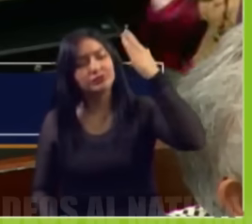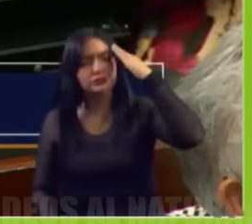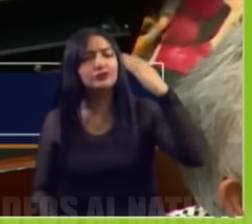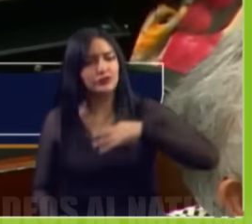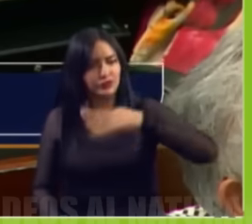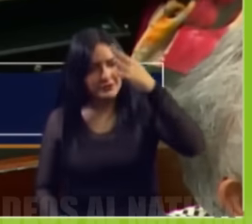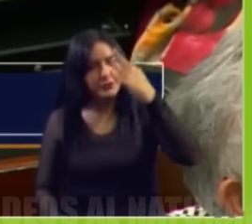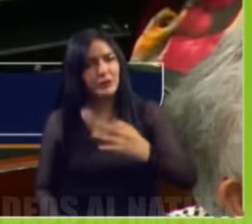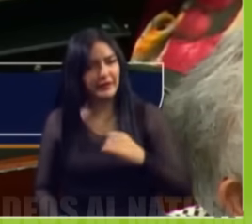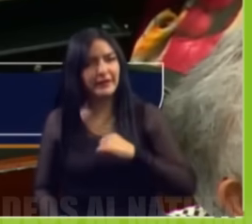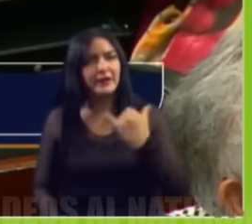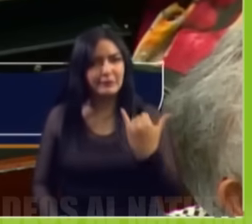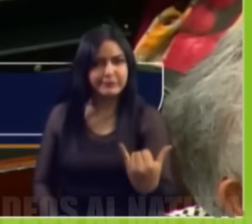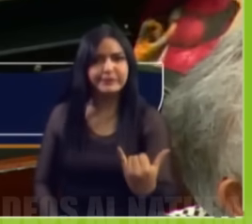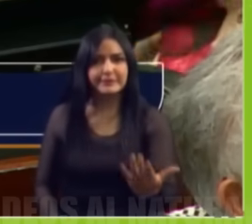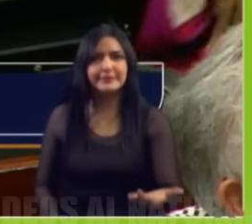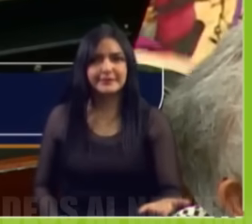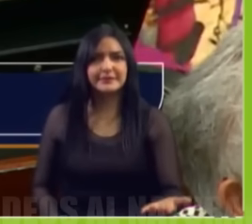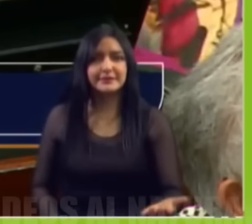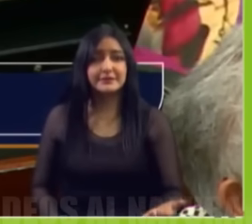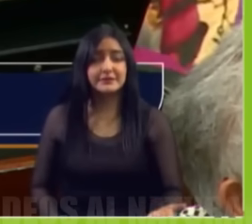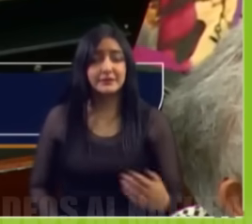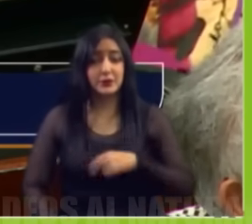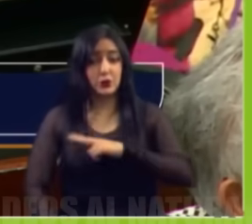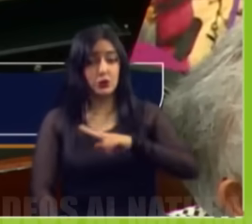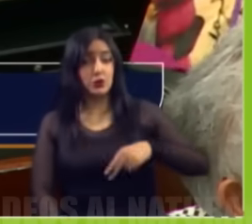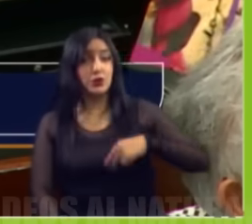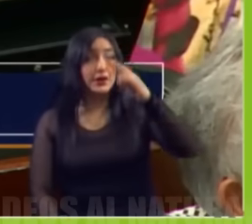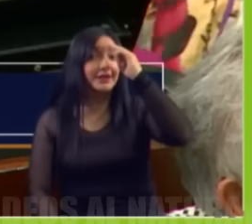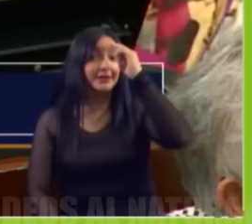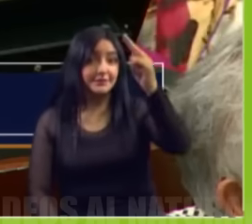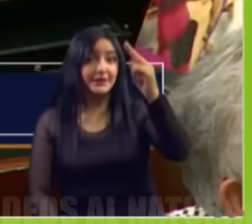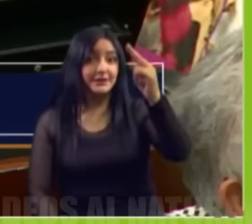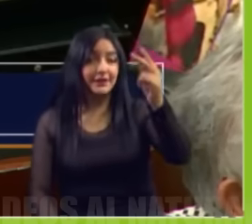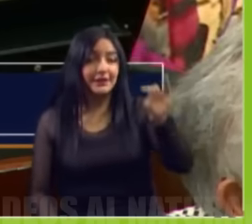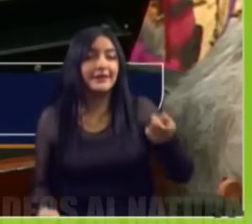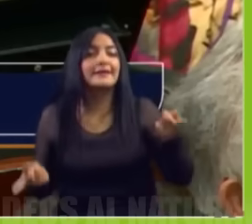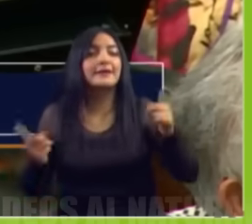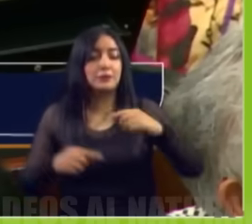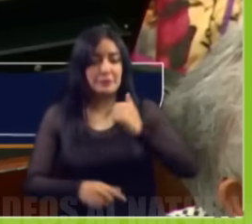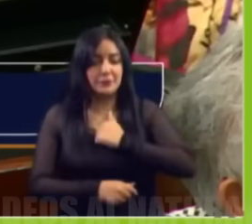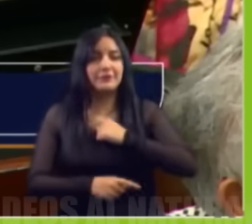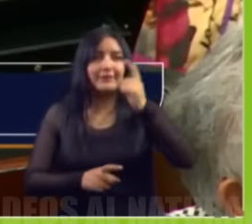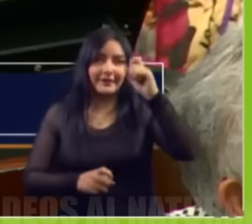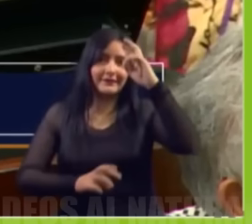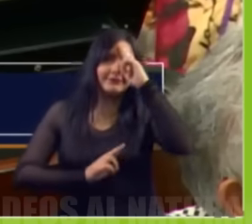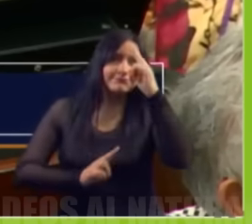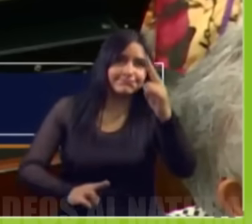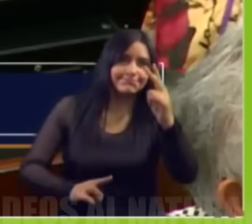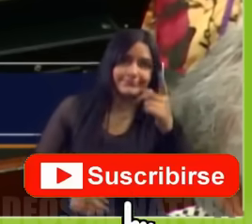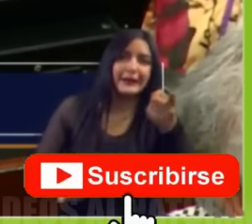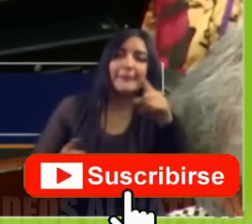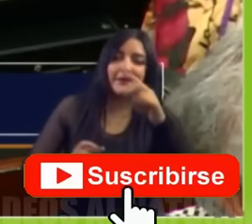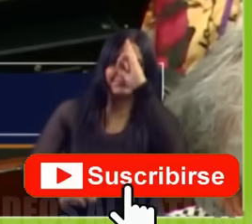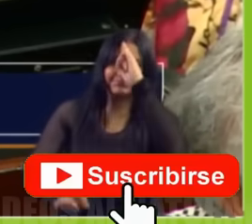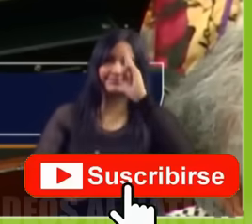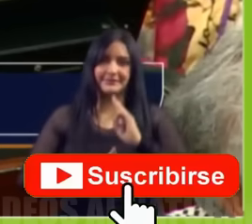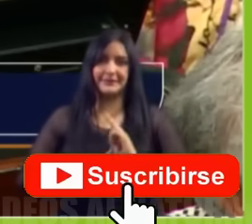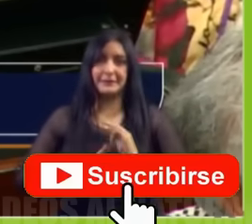ello. Y si a nosotros nos respetan, nosotros también sabemos respetar. A la